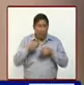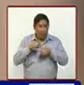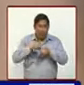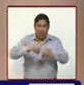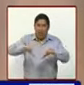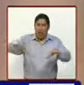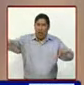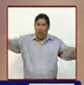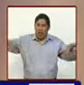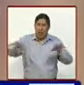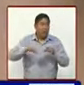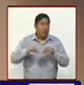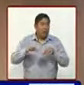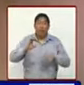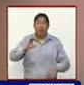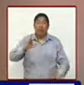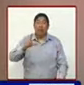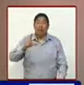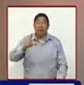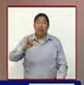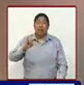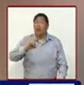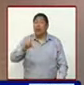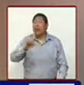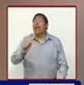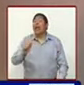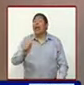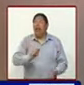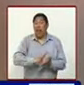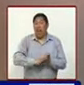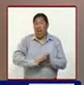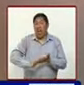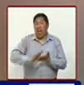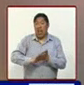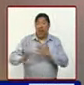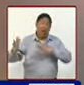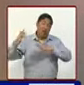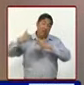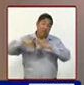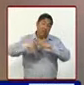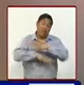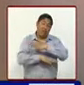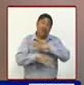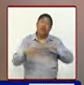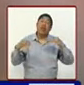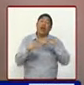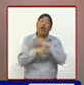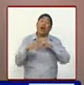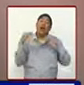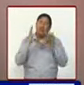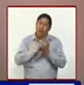cuadrillas, reiteramos esto en Clisa, para limpiar boca tormentas y también avenidas.